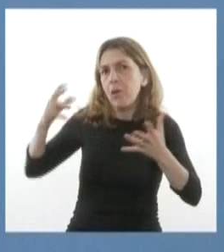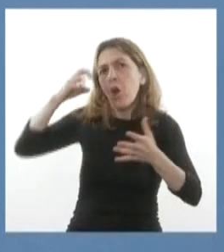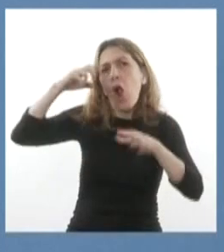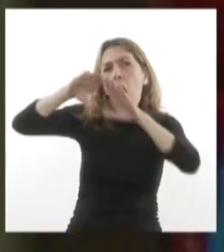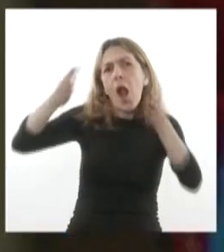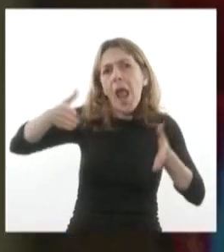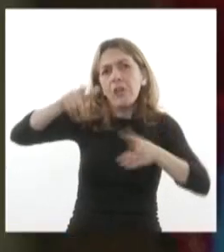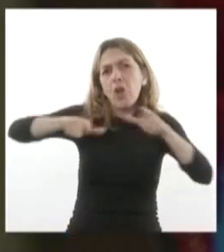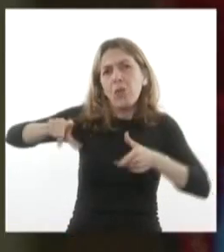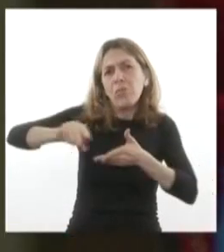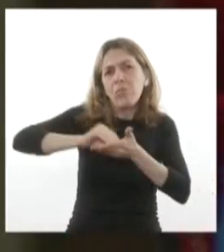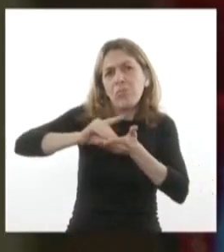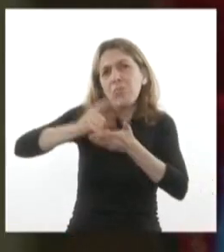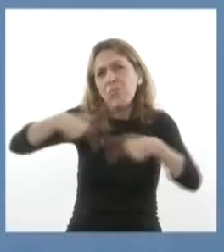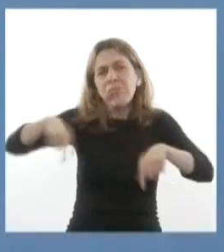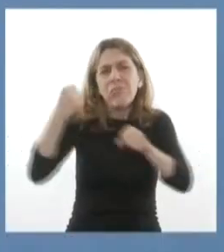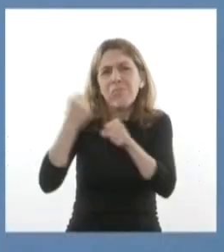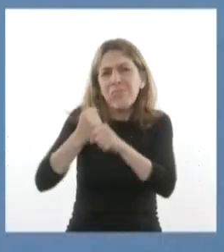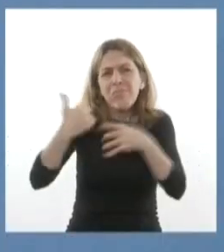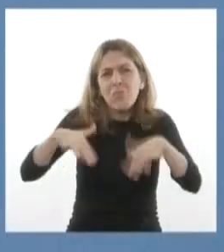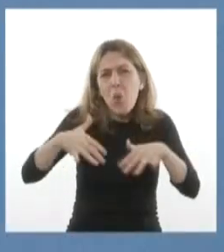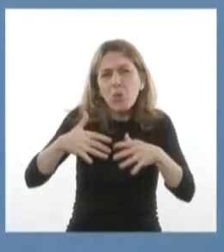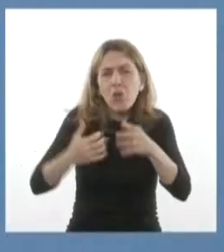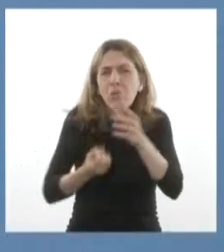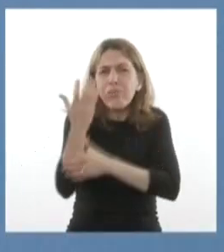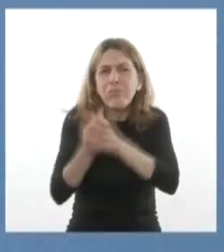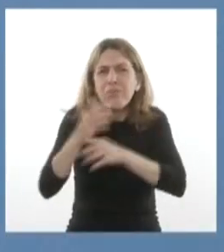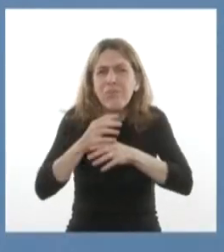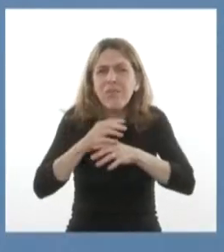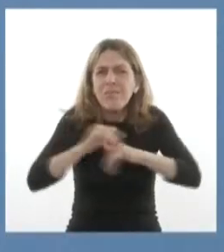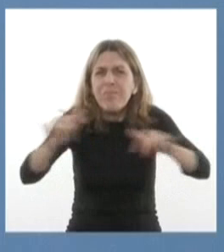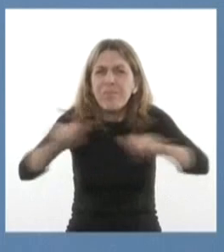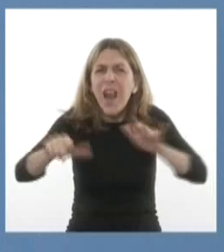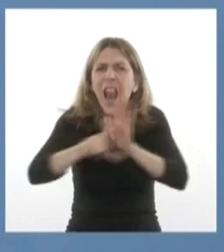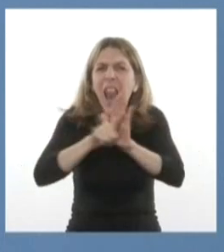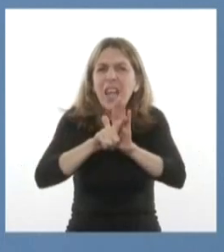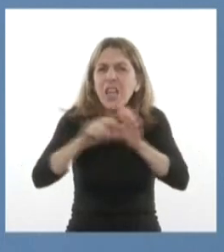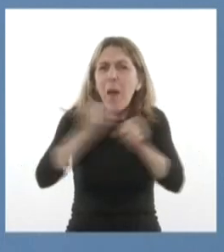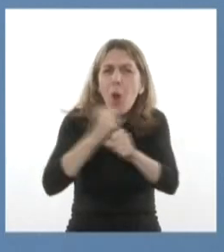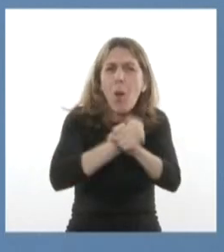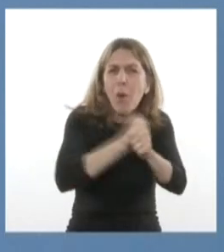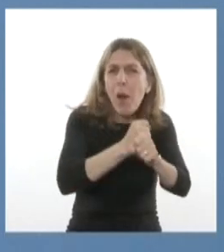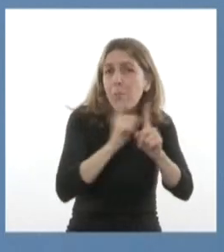muchísimo. Sacó muchísimas leyes. Y sacó leyes tan importantes como esta.